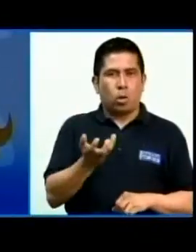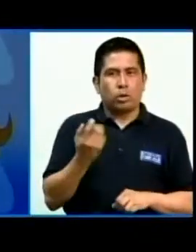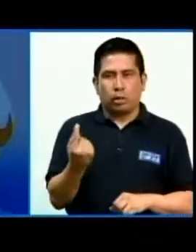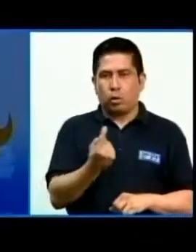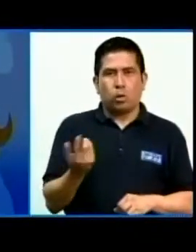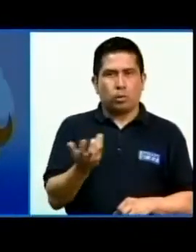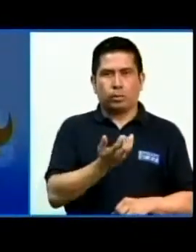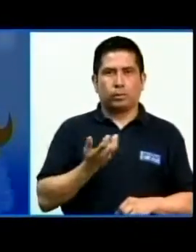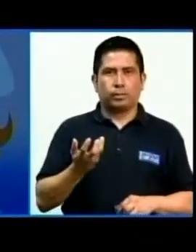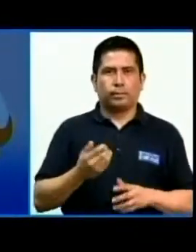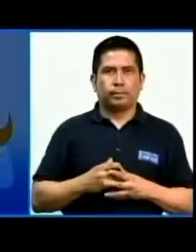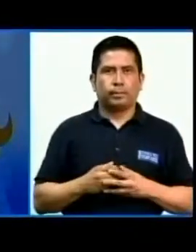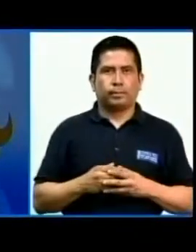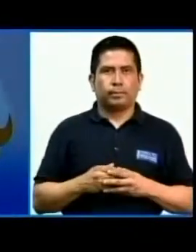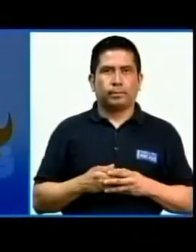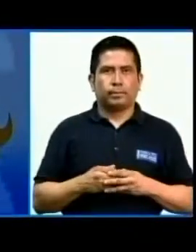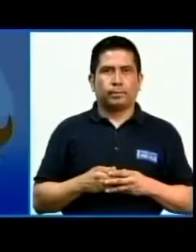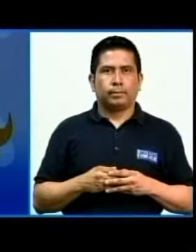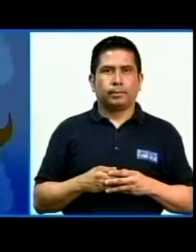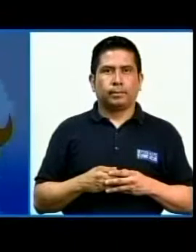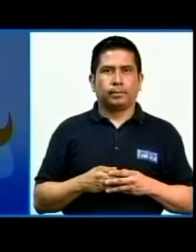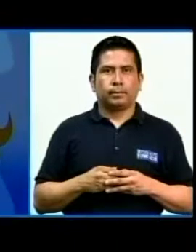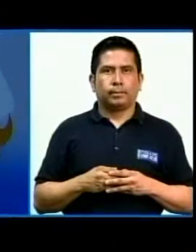teléfono amigo de la persona consumidora.